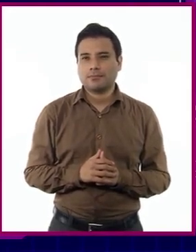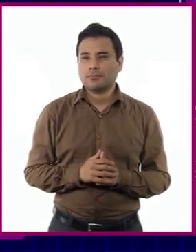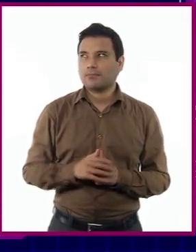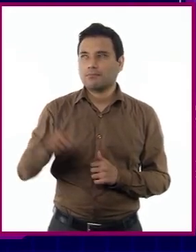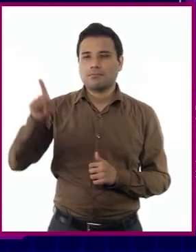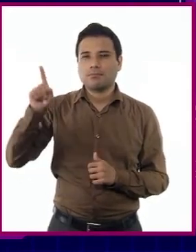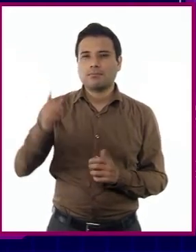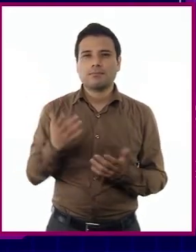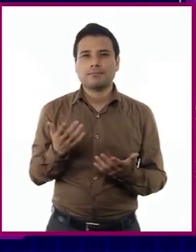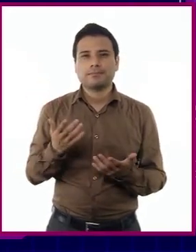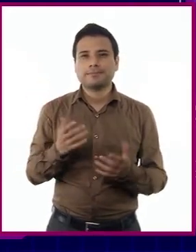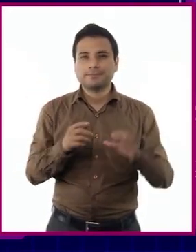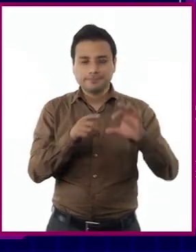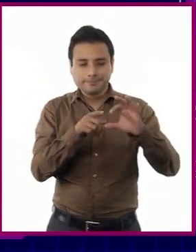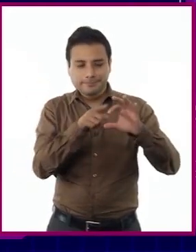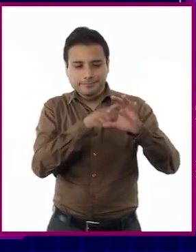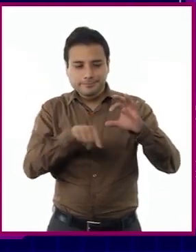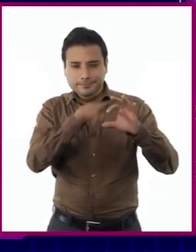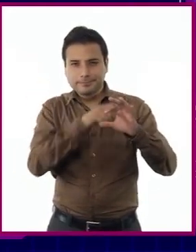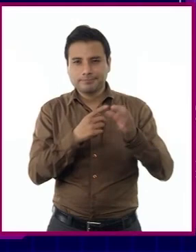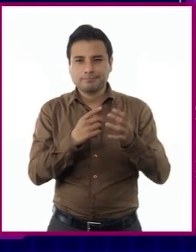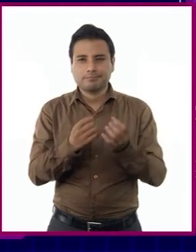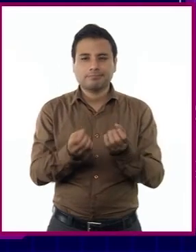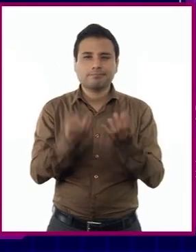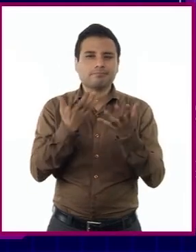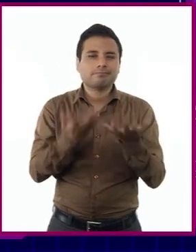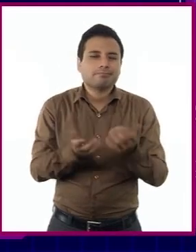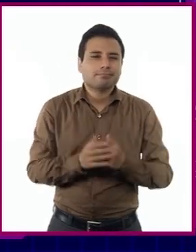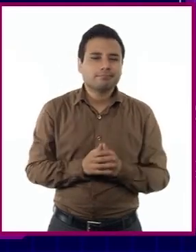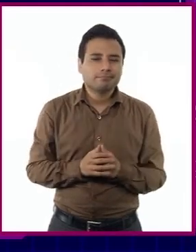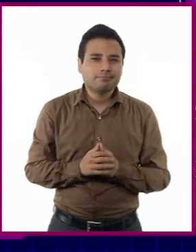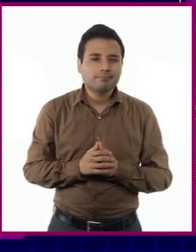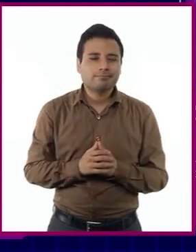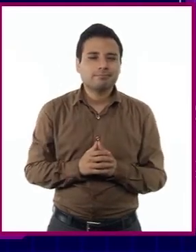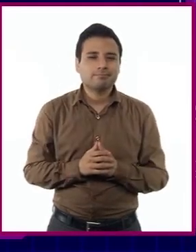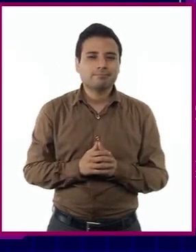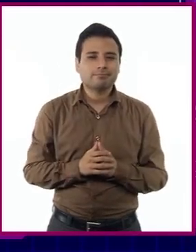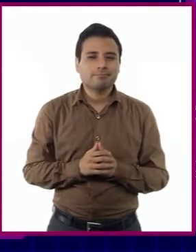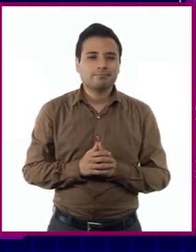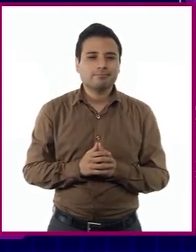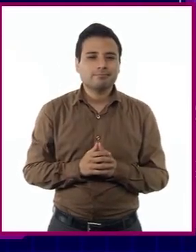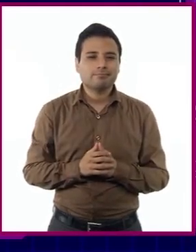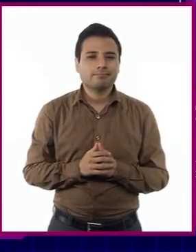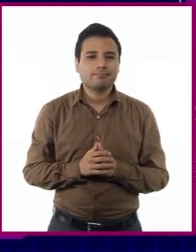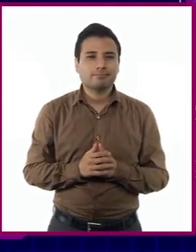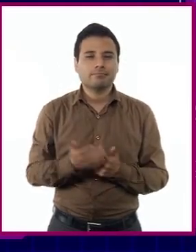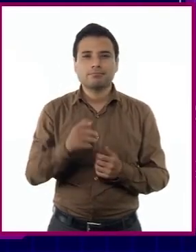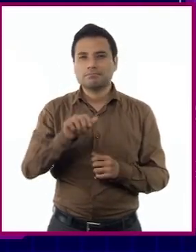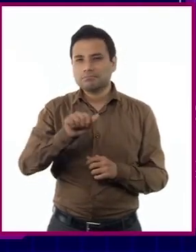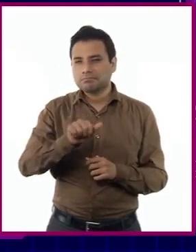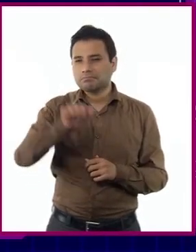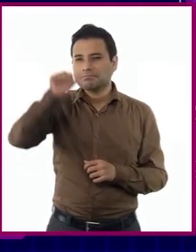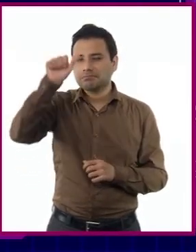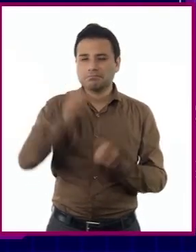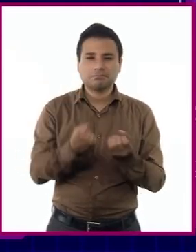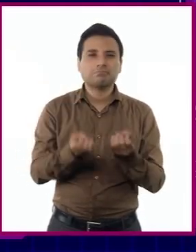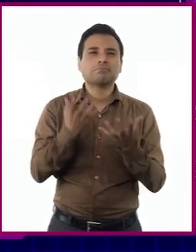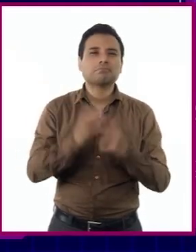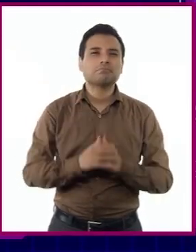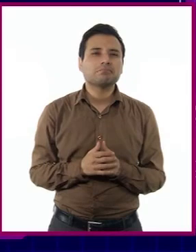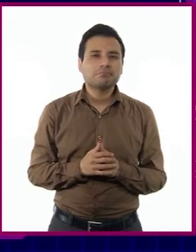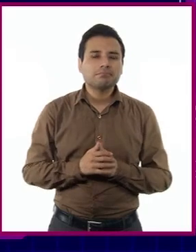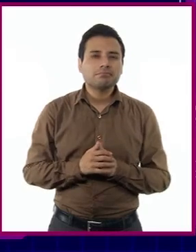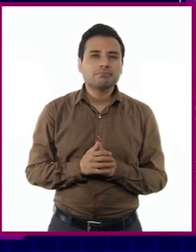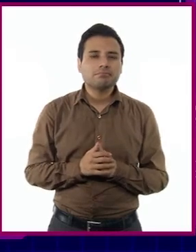cilindro qué medida de la lámina rectangular corresponde a la altura del cilindro pueden